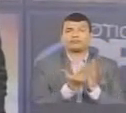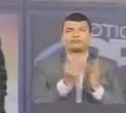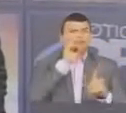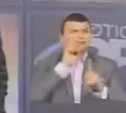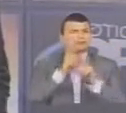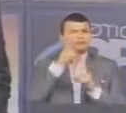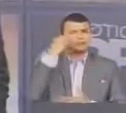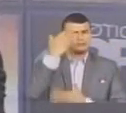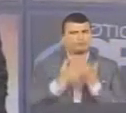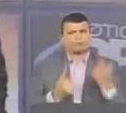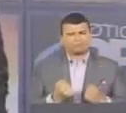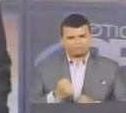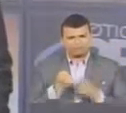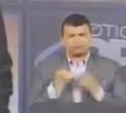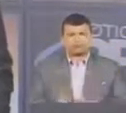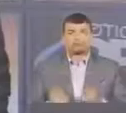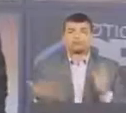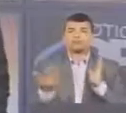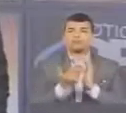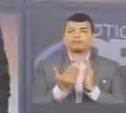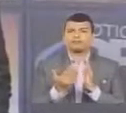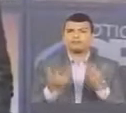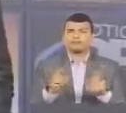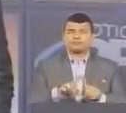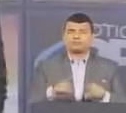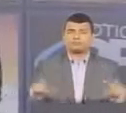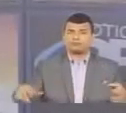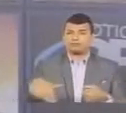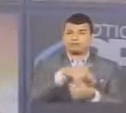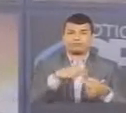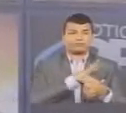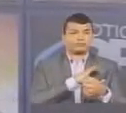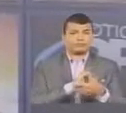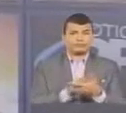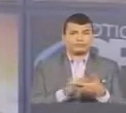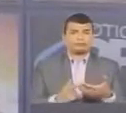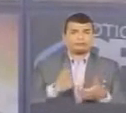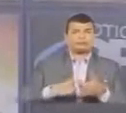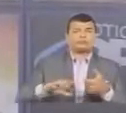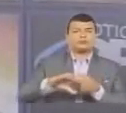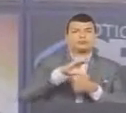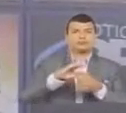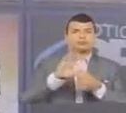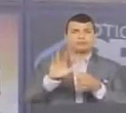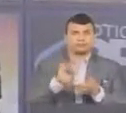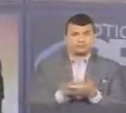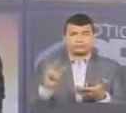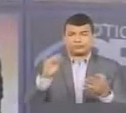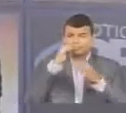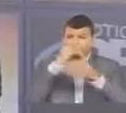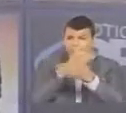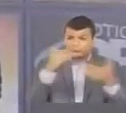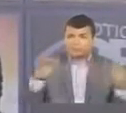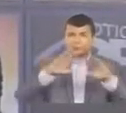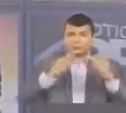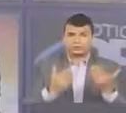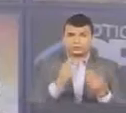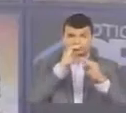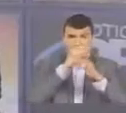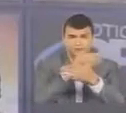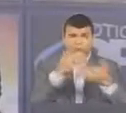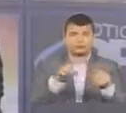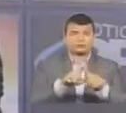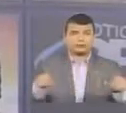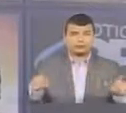para evaluar y fortalecer la educación desde las regiones. Cali fue una de las ciudades que recibió a los niños de los colegios